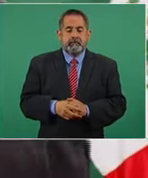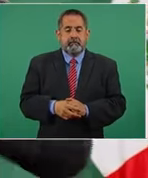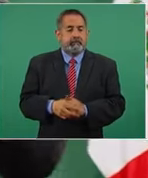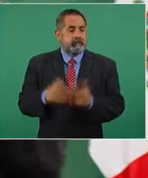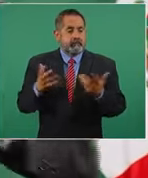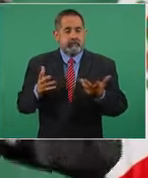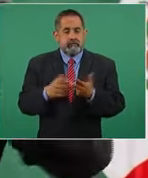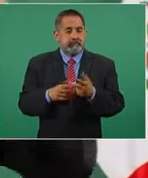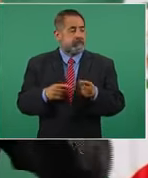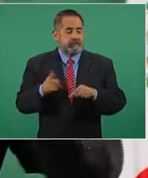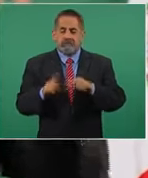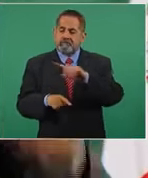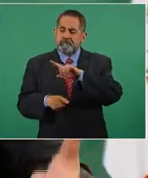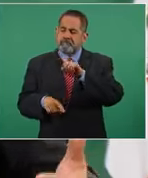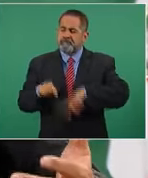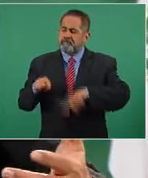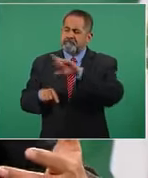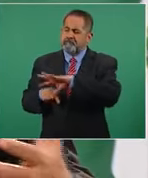Entonces privatizaron